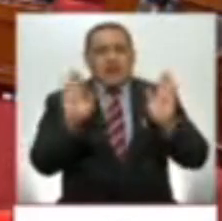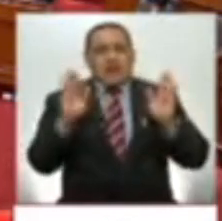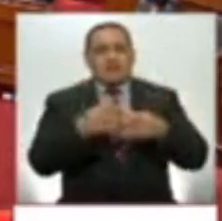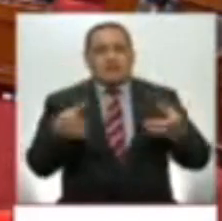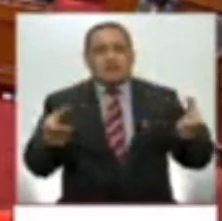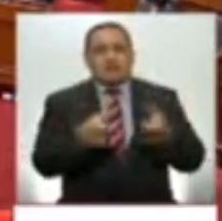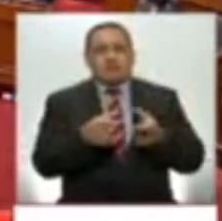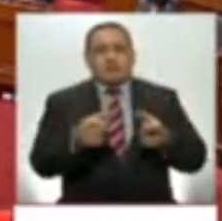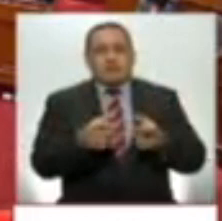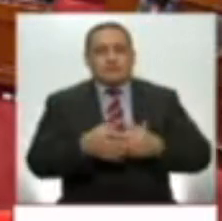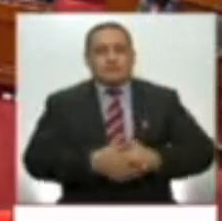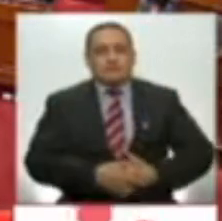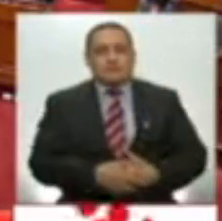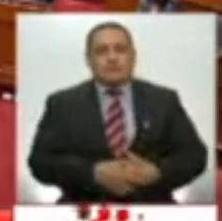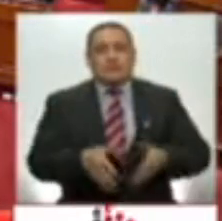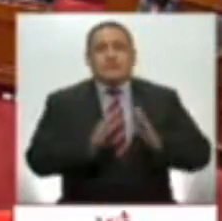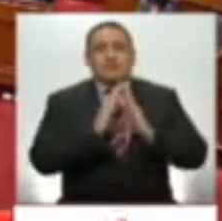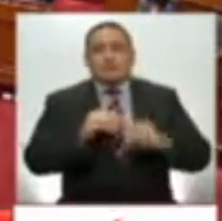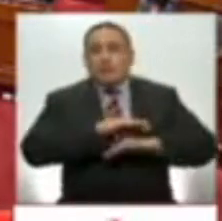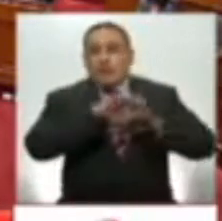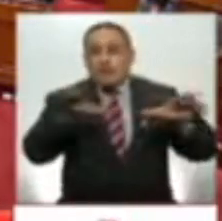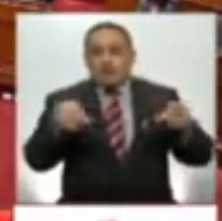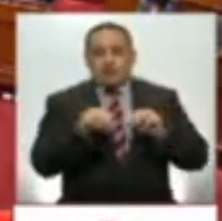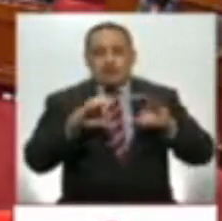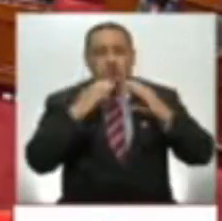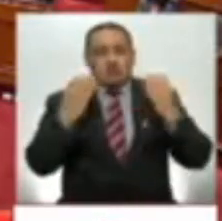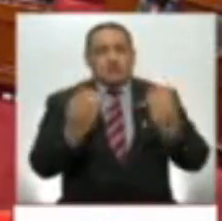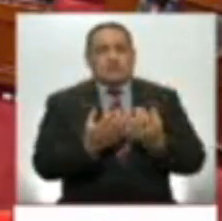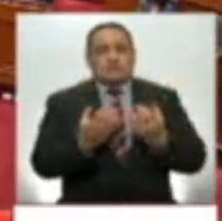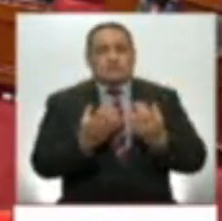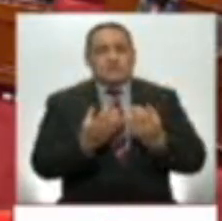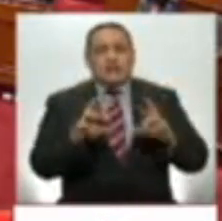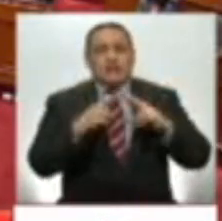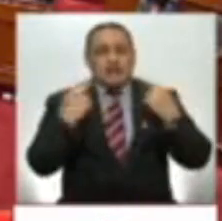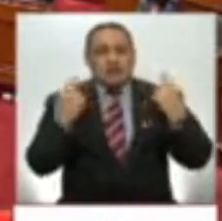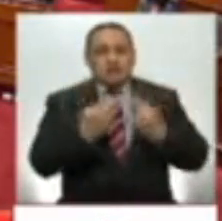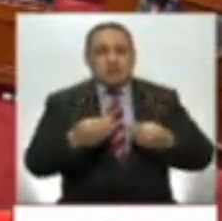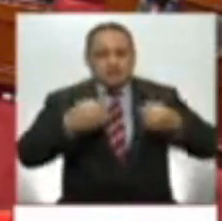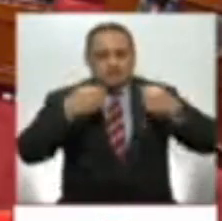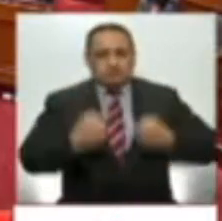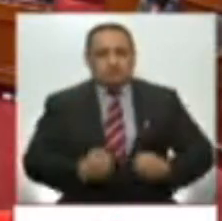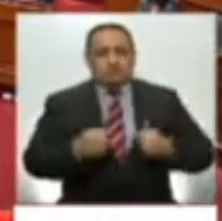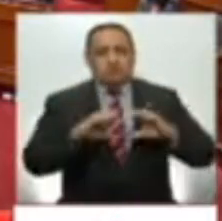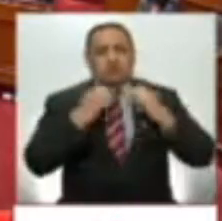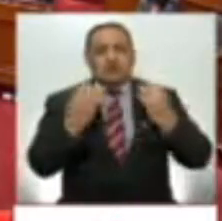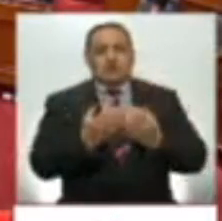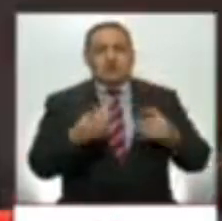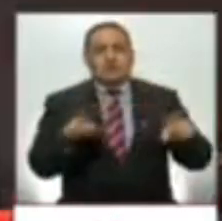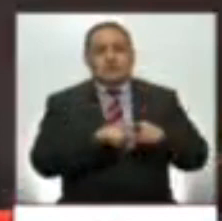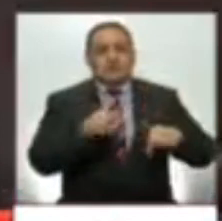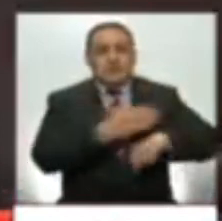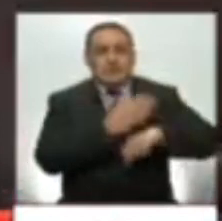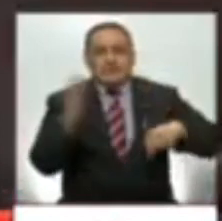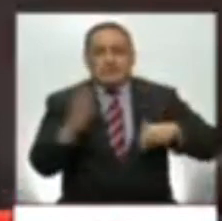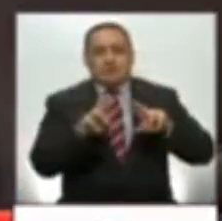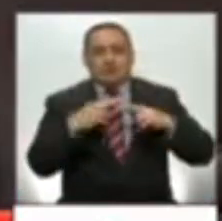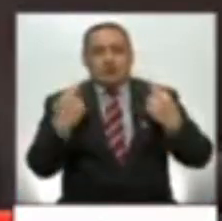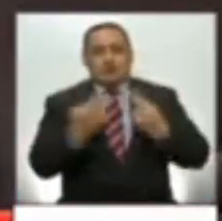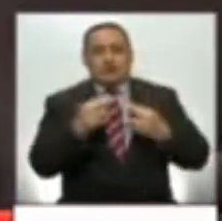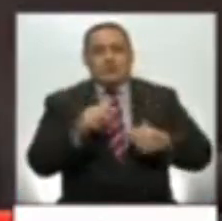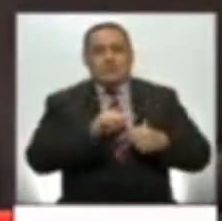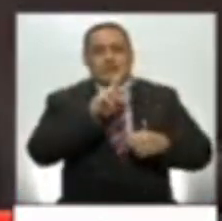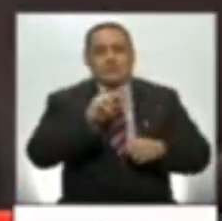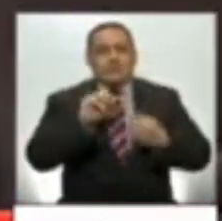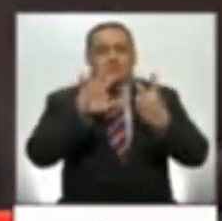de Junta Preparatoria, citando a los señores y señoras congresistas a la sesión de instalación del Congreso y del periodo anual de sesiones para